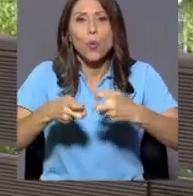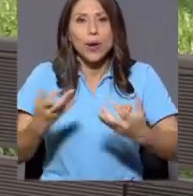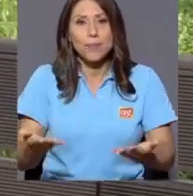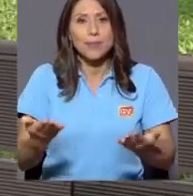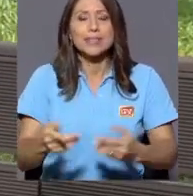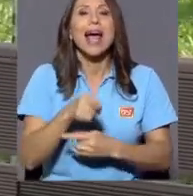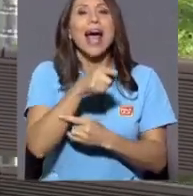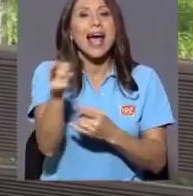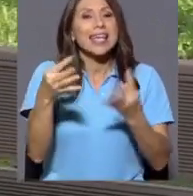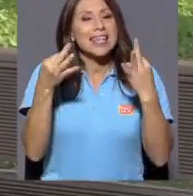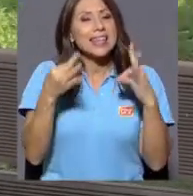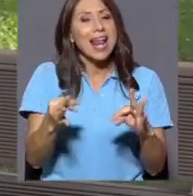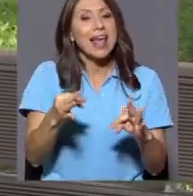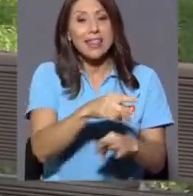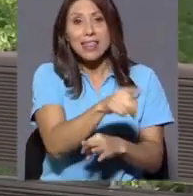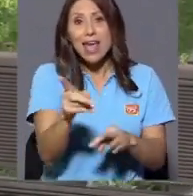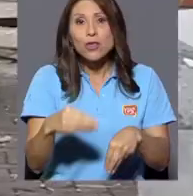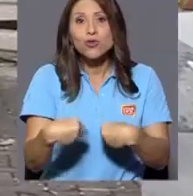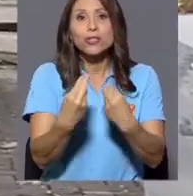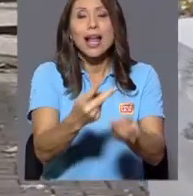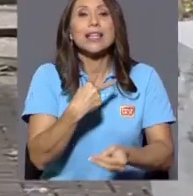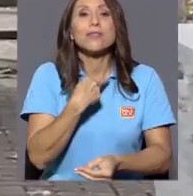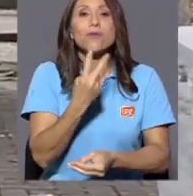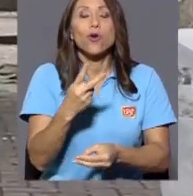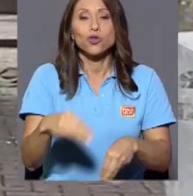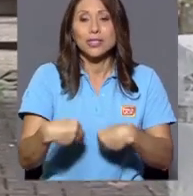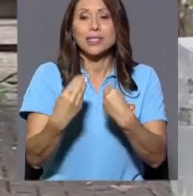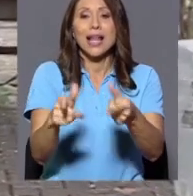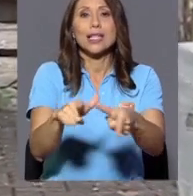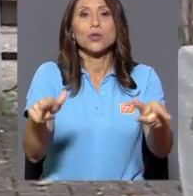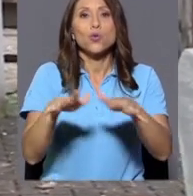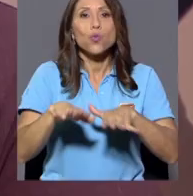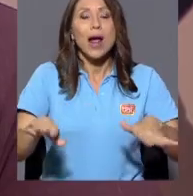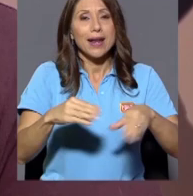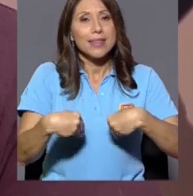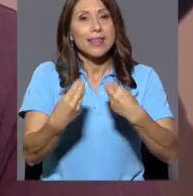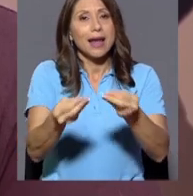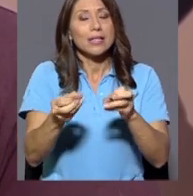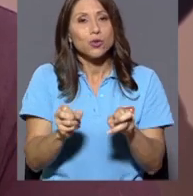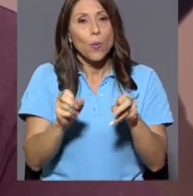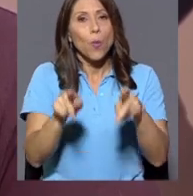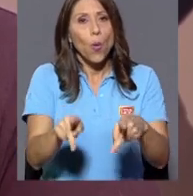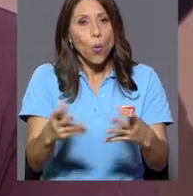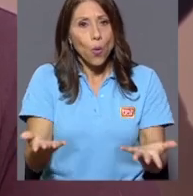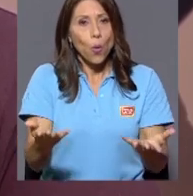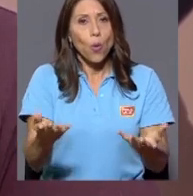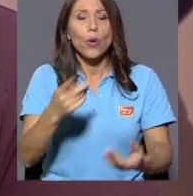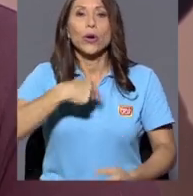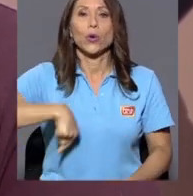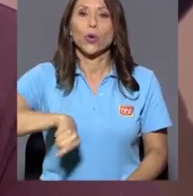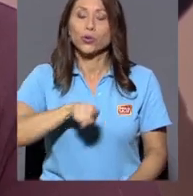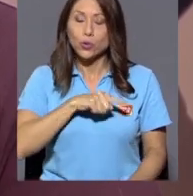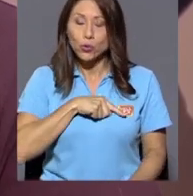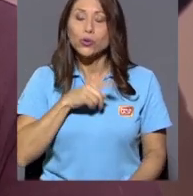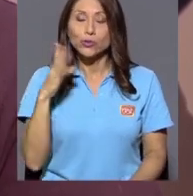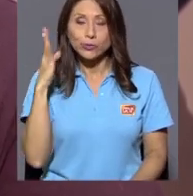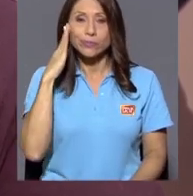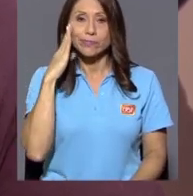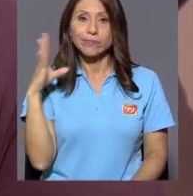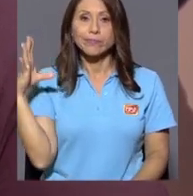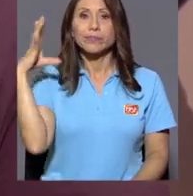intenta darle voz donde intentan darle lugar donde intentan darle espacios y realmente nosotros encontramos que